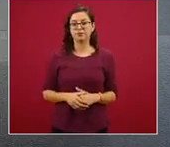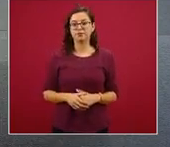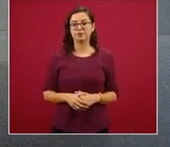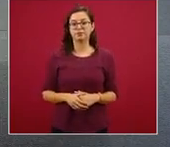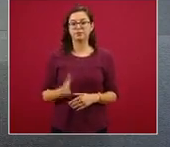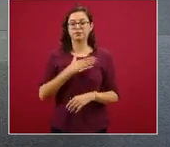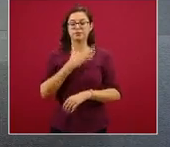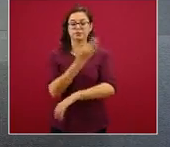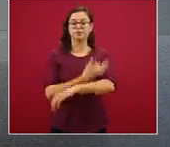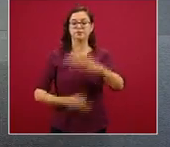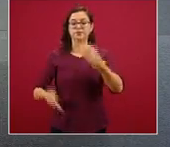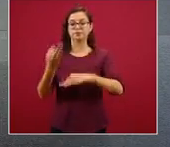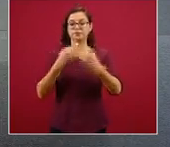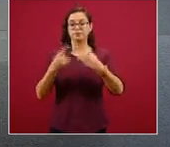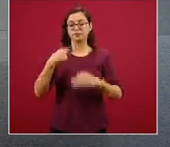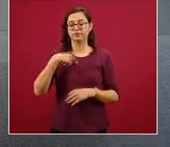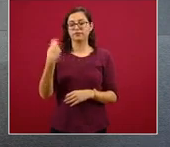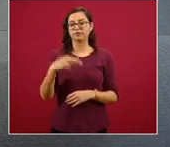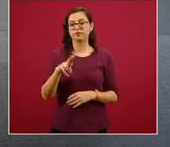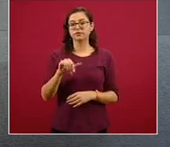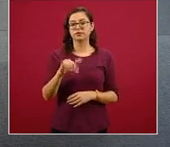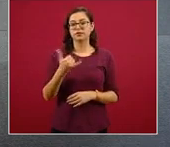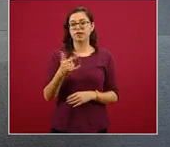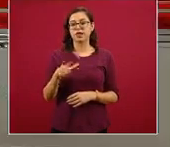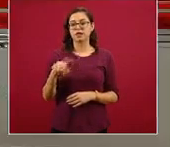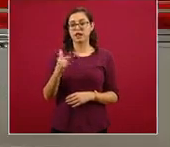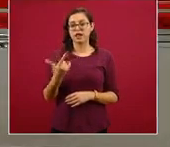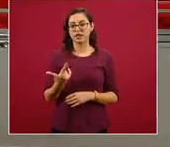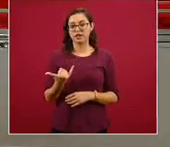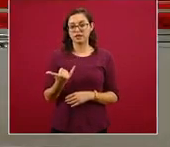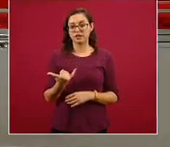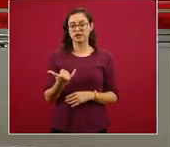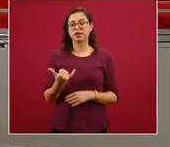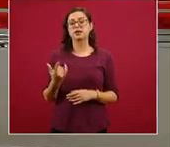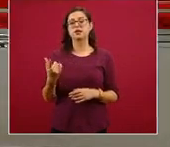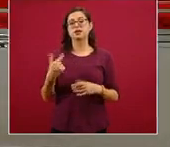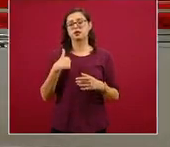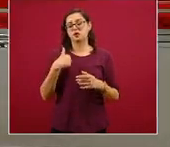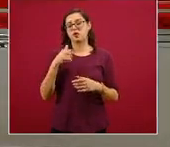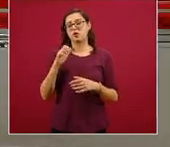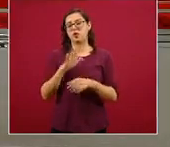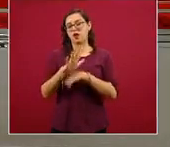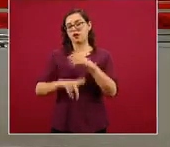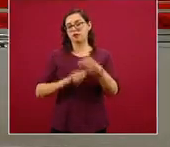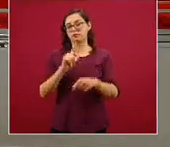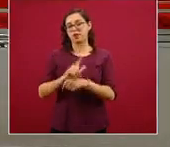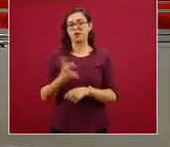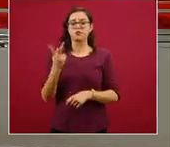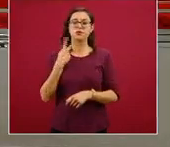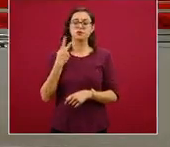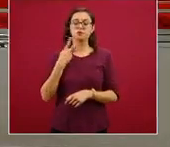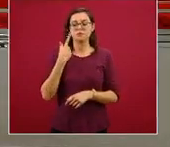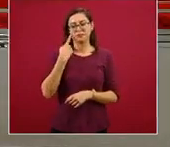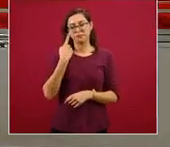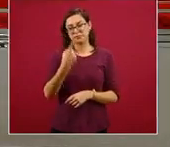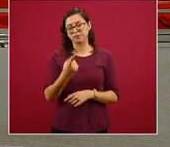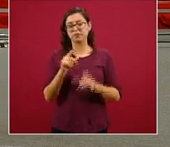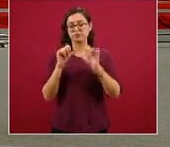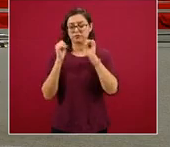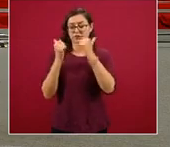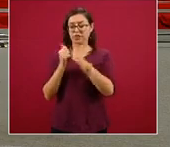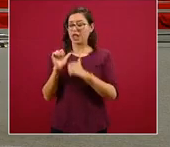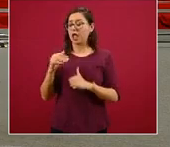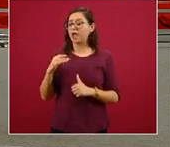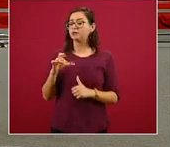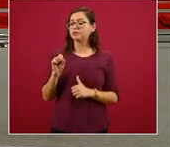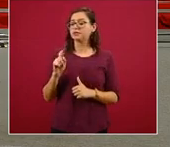Buenas tardes a todos. Nayeli Roldán, Buenas reportera de Animal Político. Doctora Alomía, Amnistía Internacional reportó